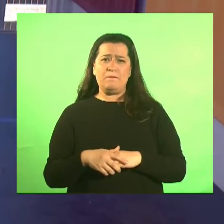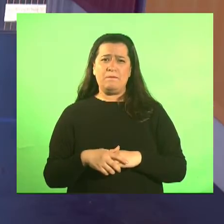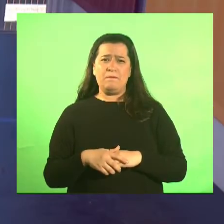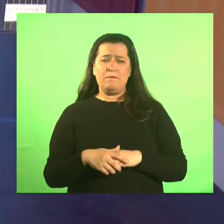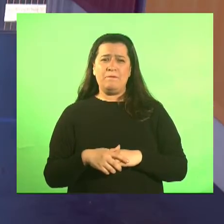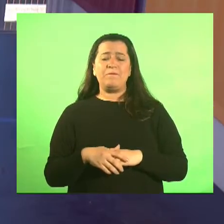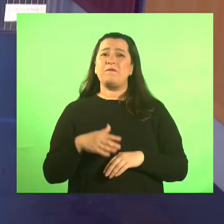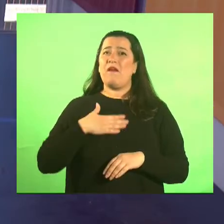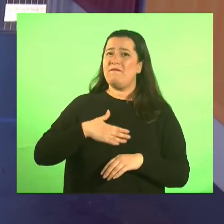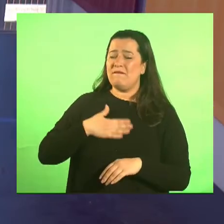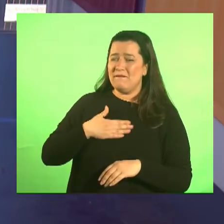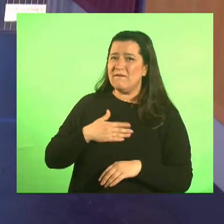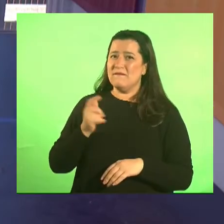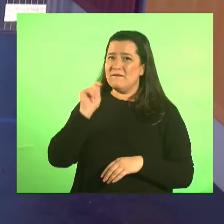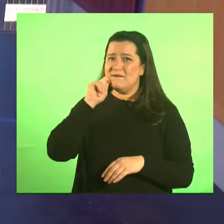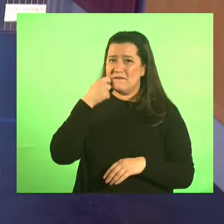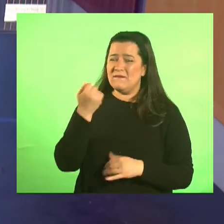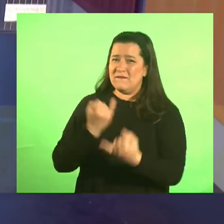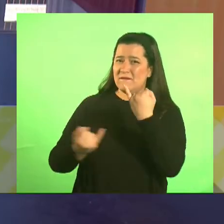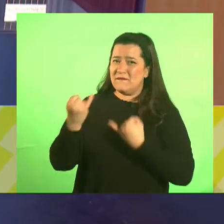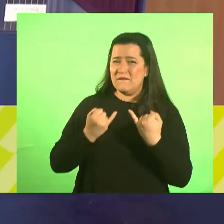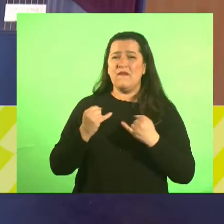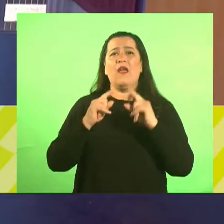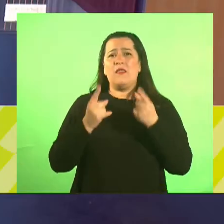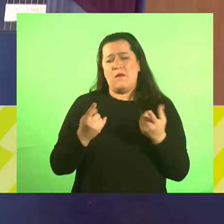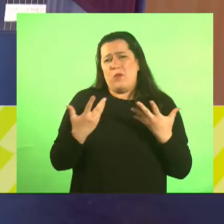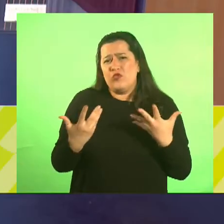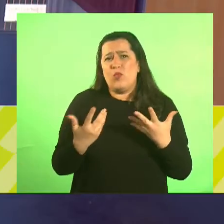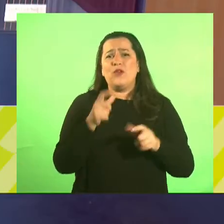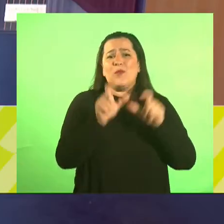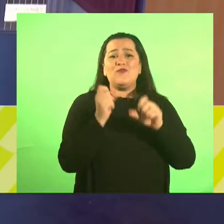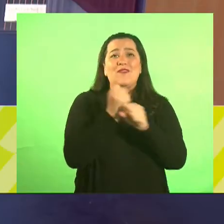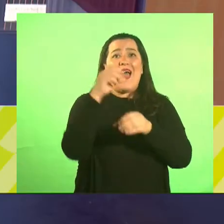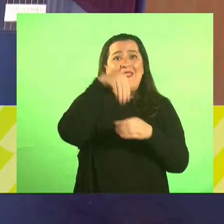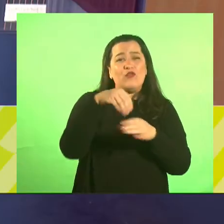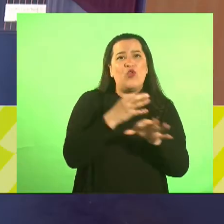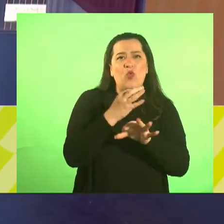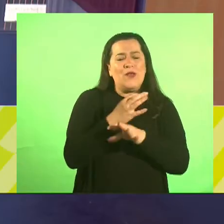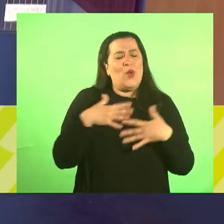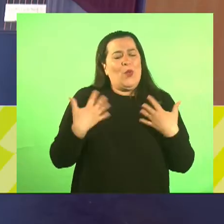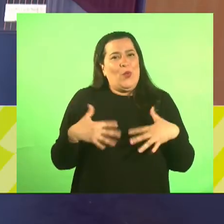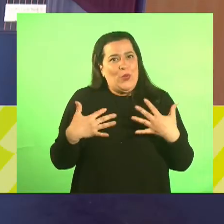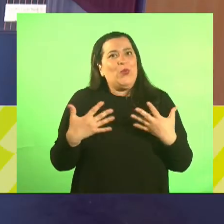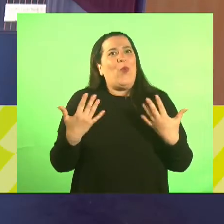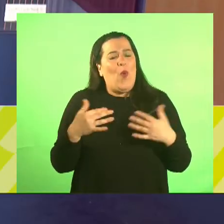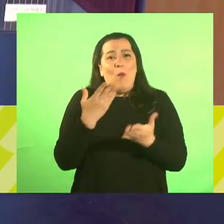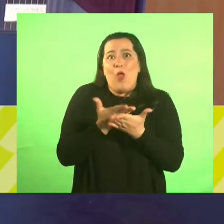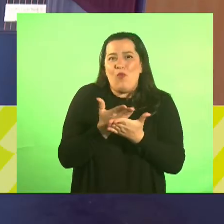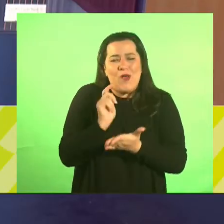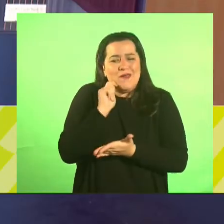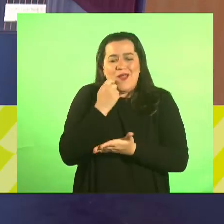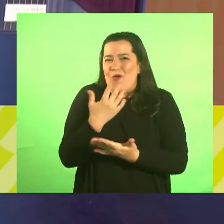Me entusiasma y además, bueno, por supuesto, a quienes trabajamos en educación nos sensibiliza esta propuesta y que además